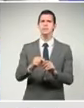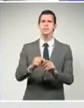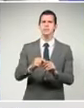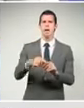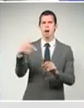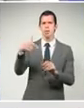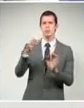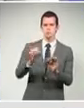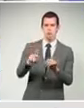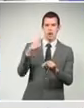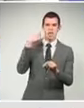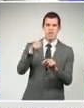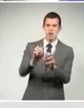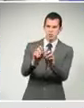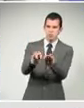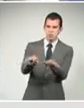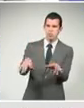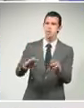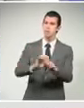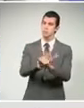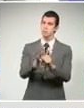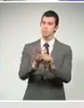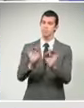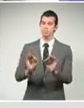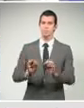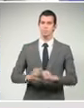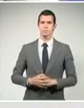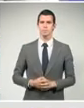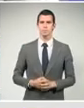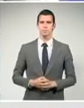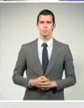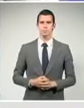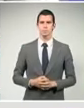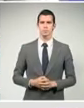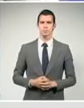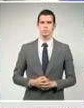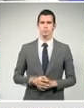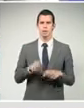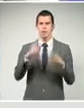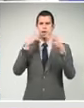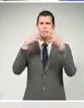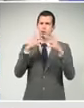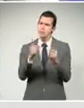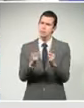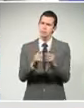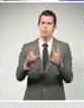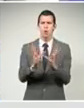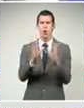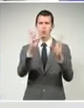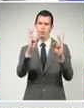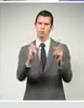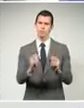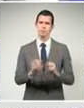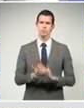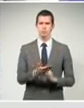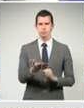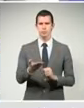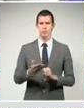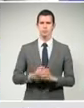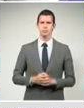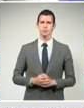transmisión justamente del nuevo coronavirus. Han sido los datos relevantes manejados en esta conferencia de prensa sobre